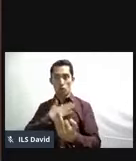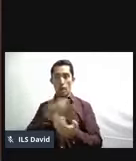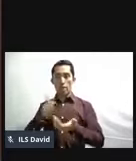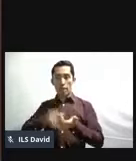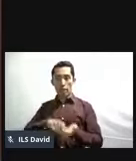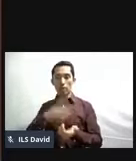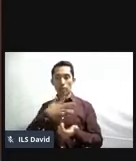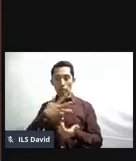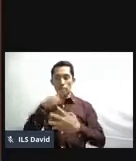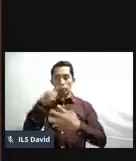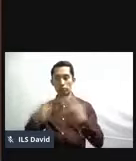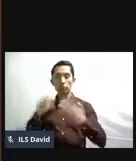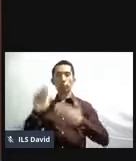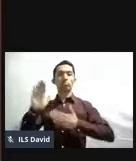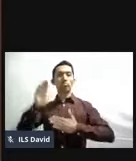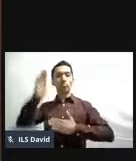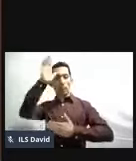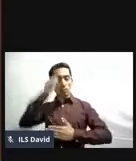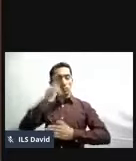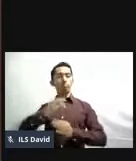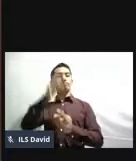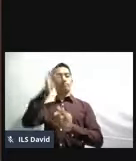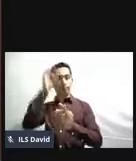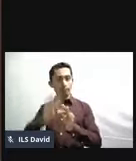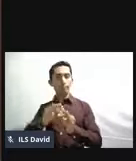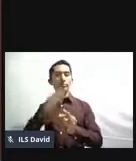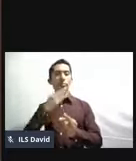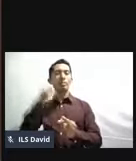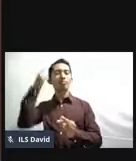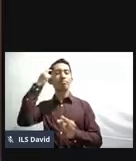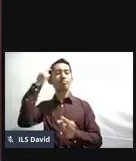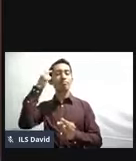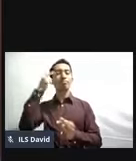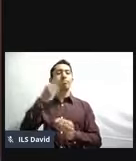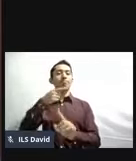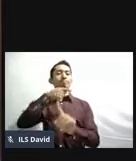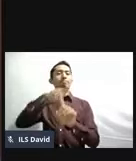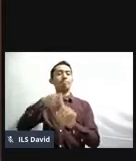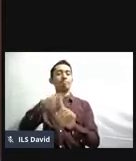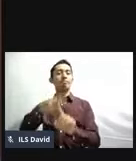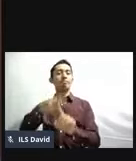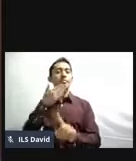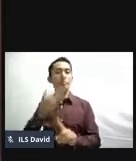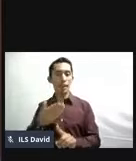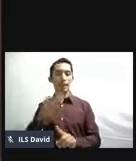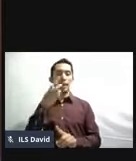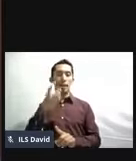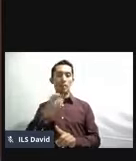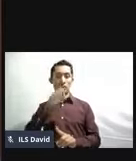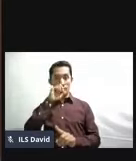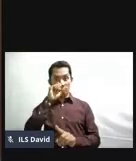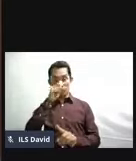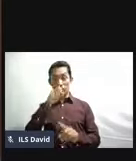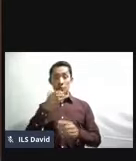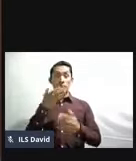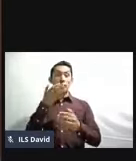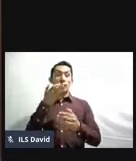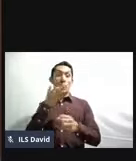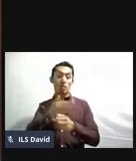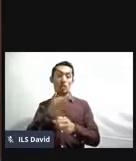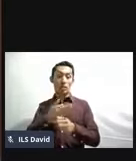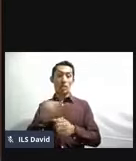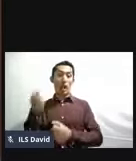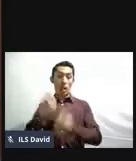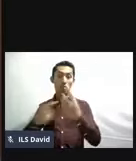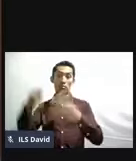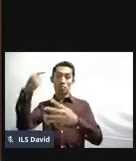inicialmente, entonces no vamos a entender muchas disposiciones oficiales que protegen